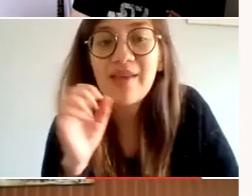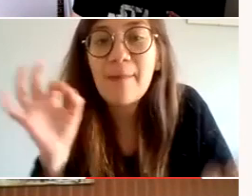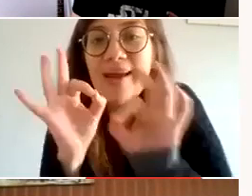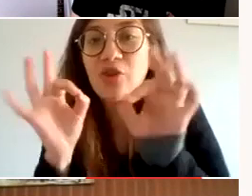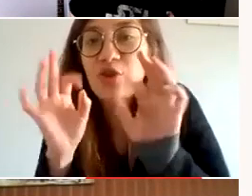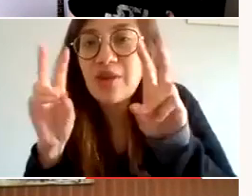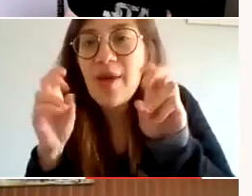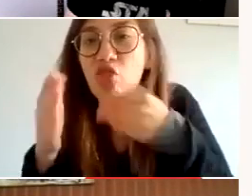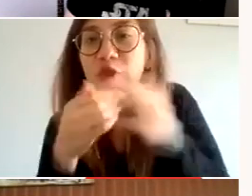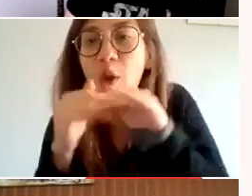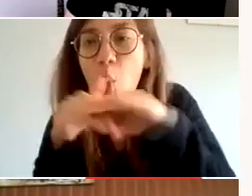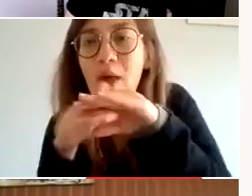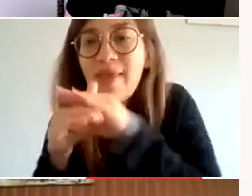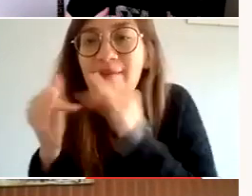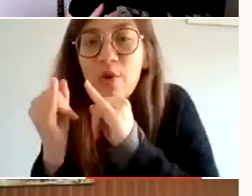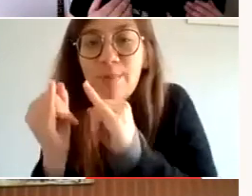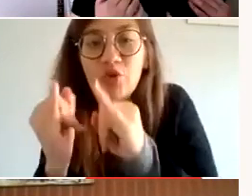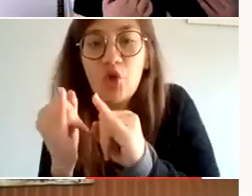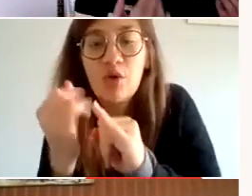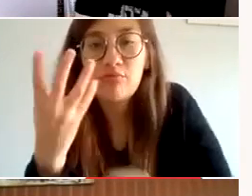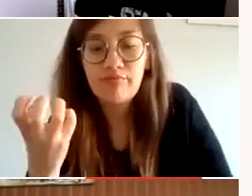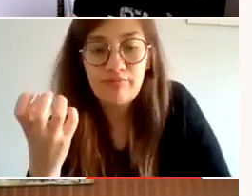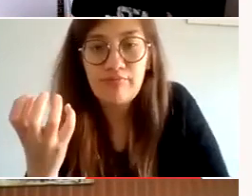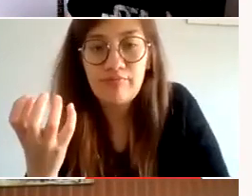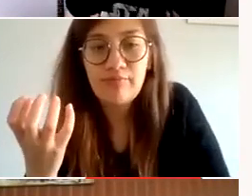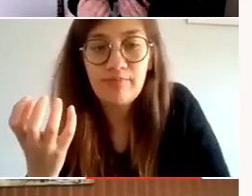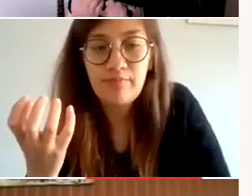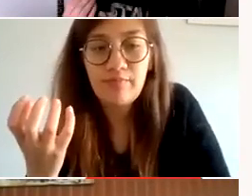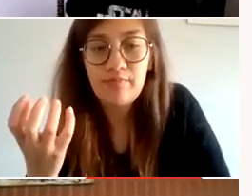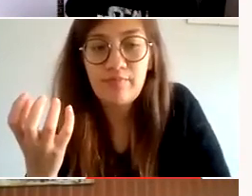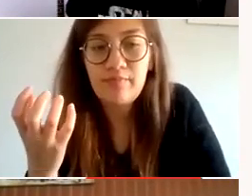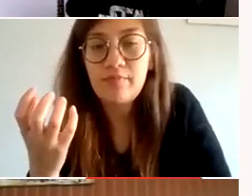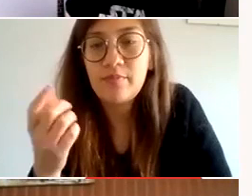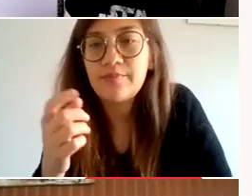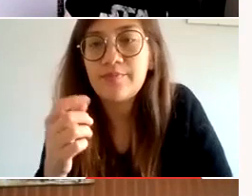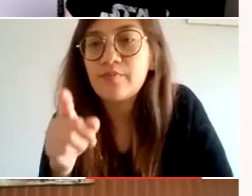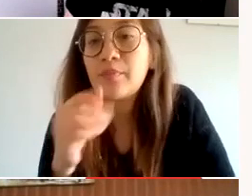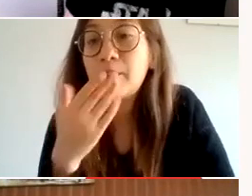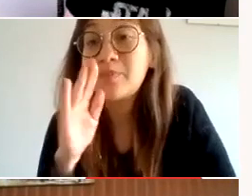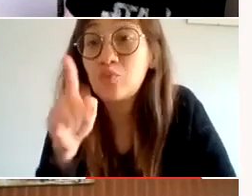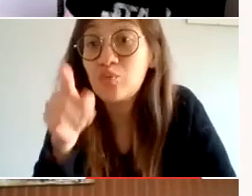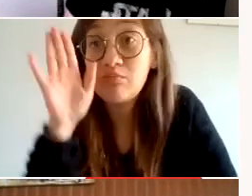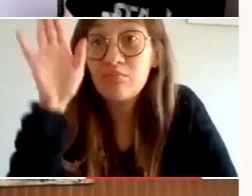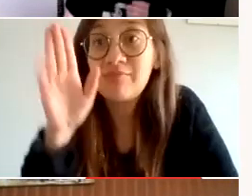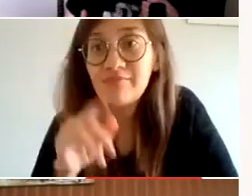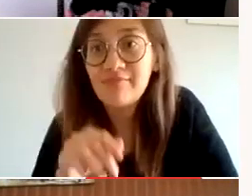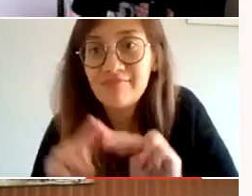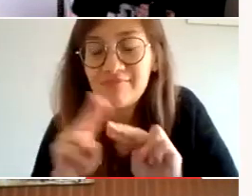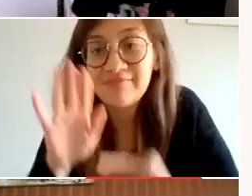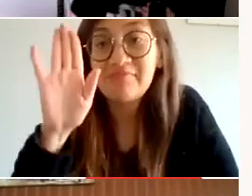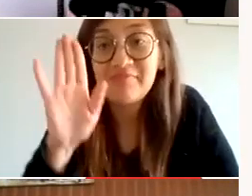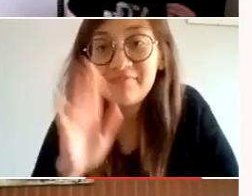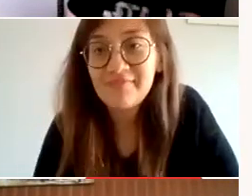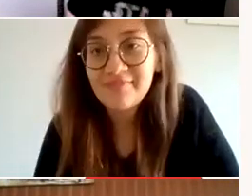sobre los recursos a cada uno de los usuarios. Entonces algunos podrían leer y otros pueden editar los contenidos. Y eso significaría que